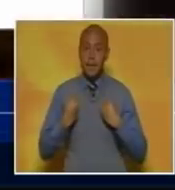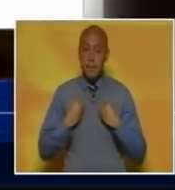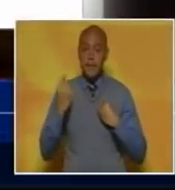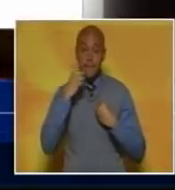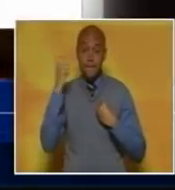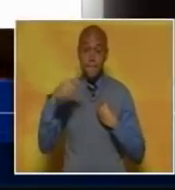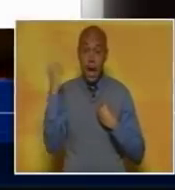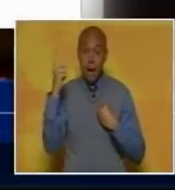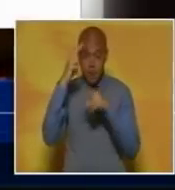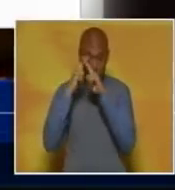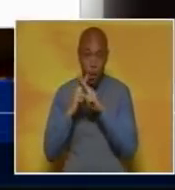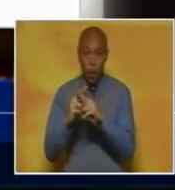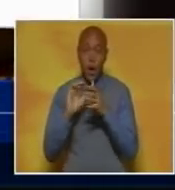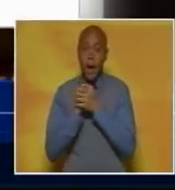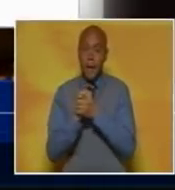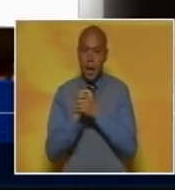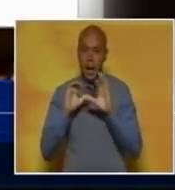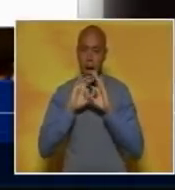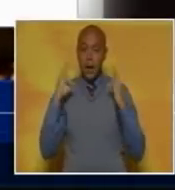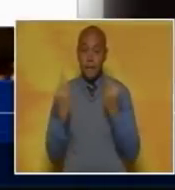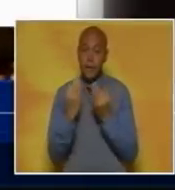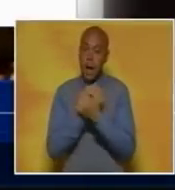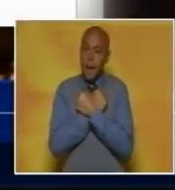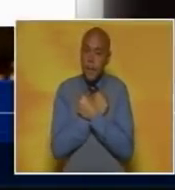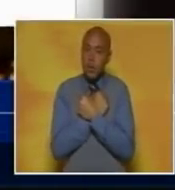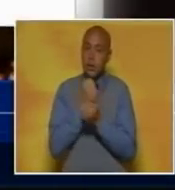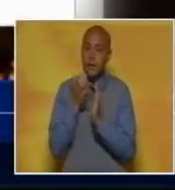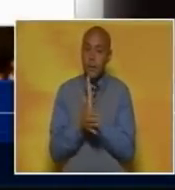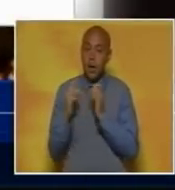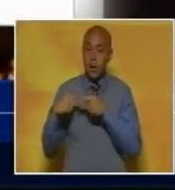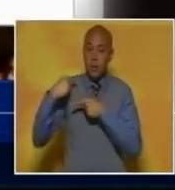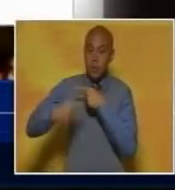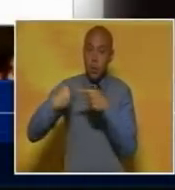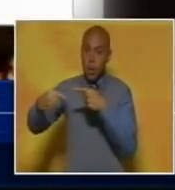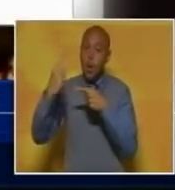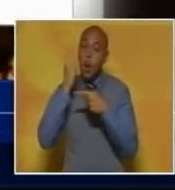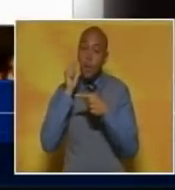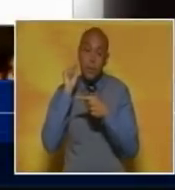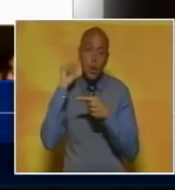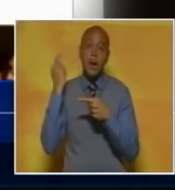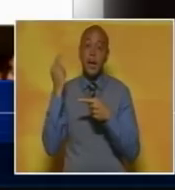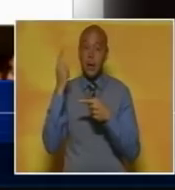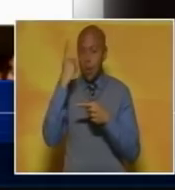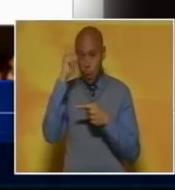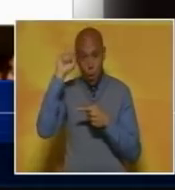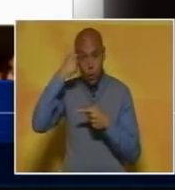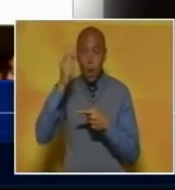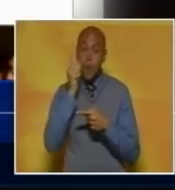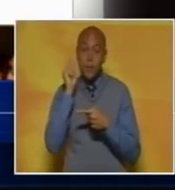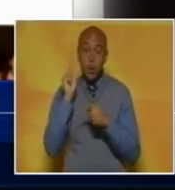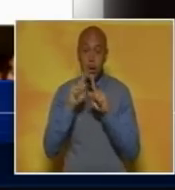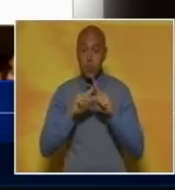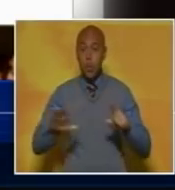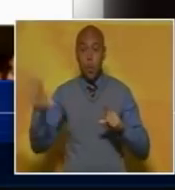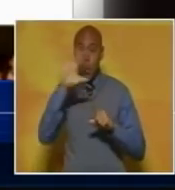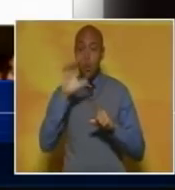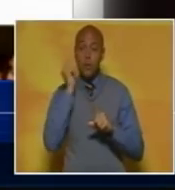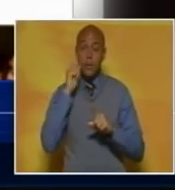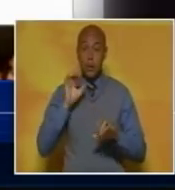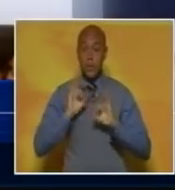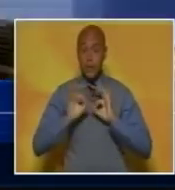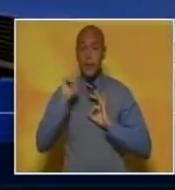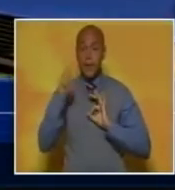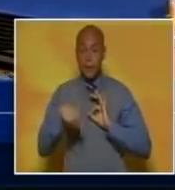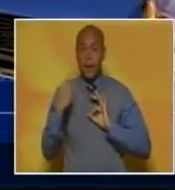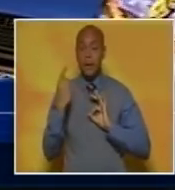fama, privilegio y amor, dejando un legado al que darán soporte más allá de la vida. Distintas personalidades de la industria también